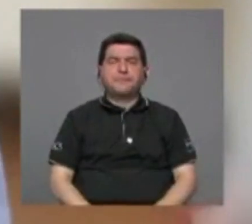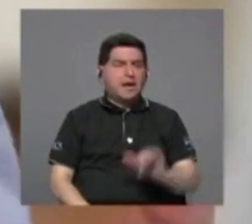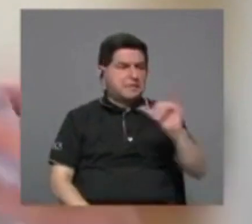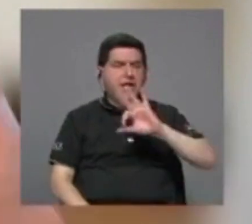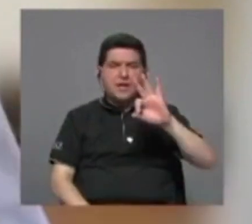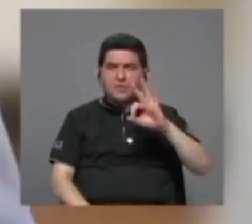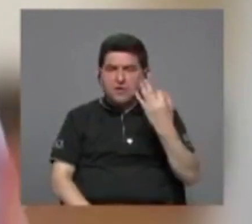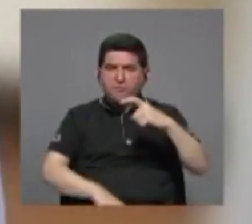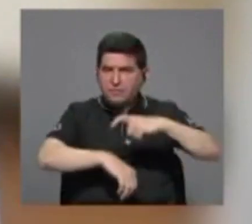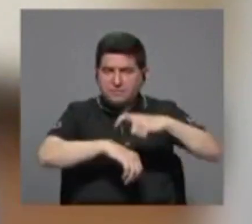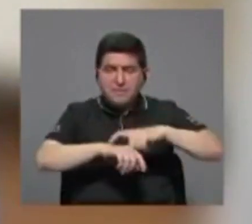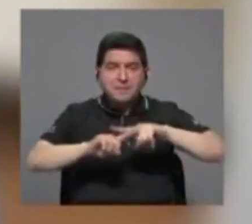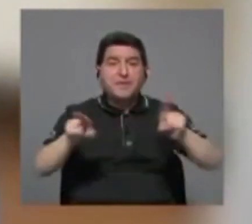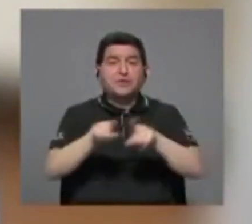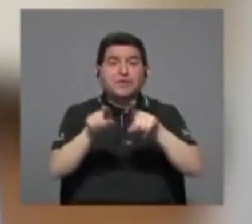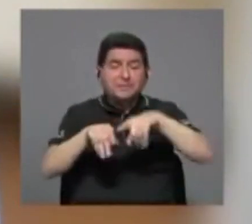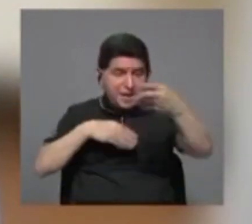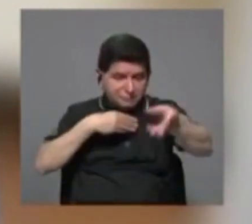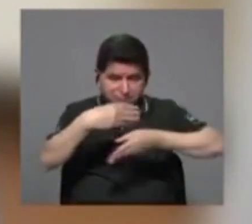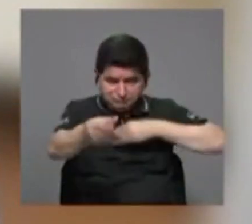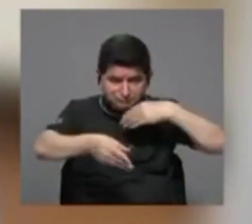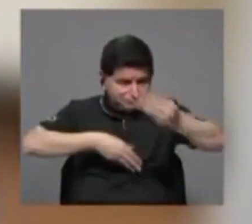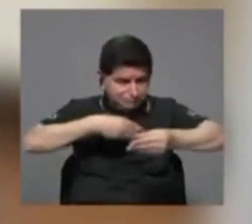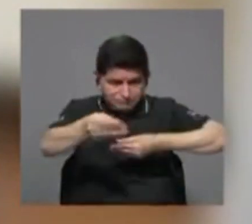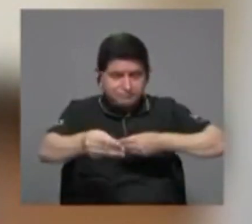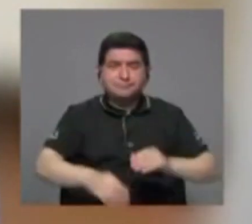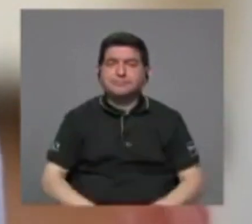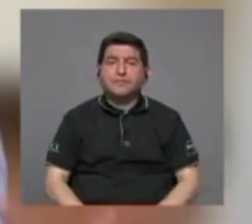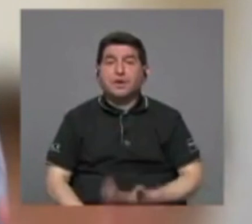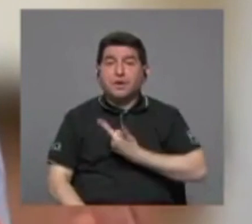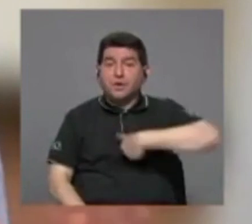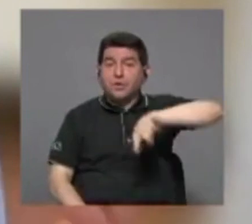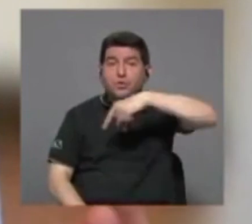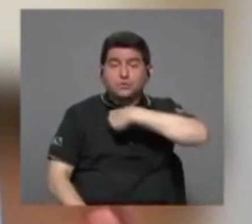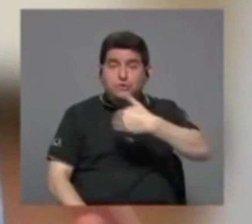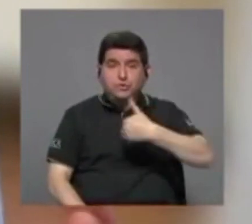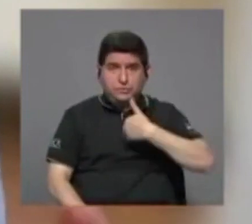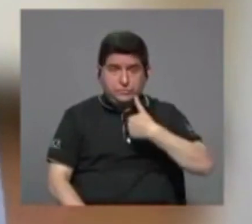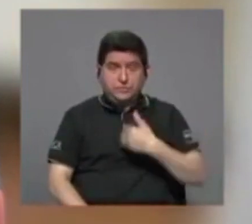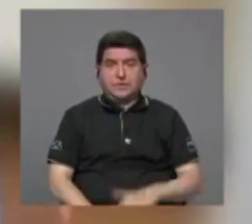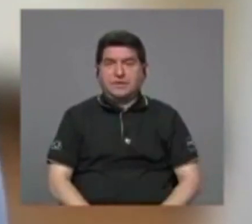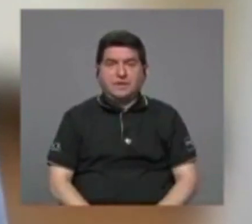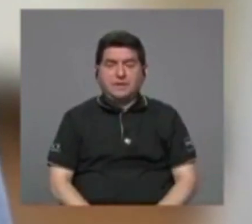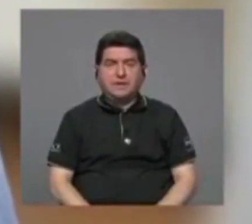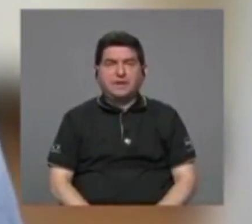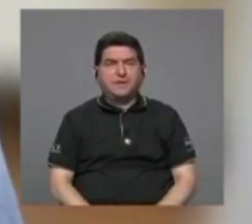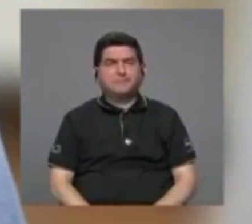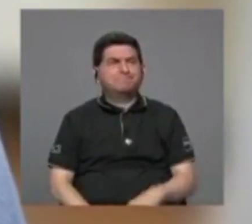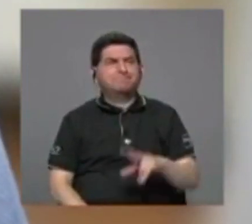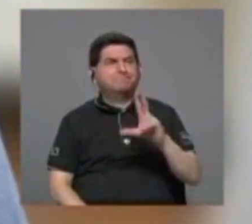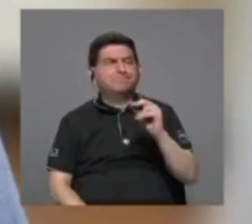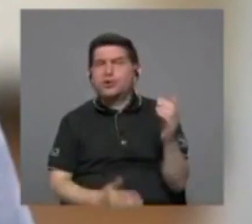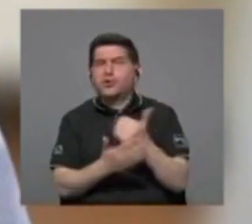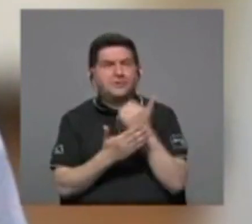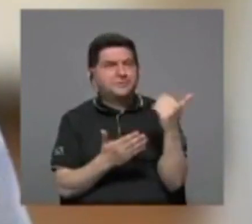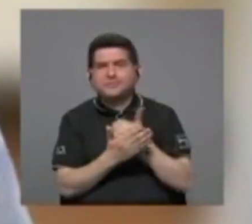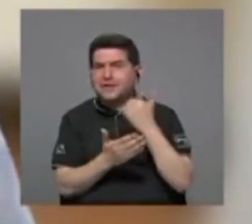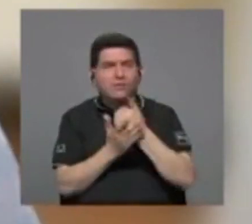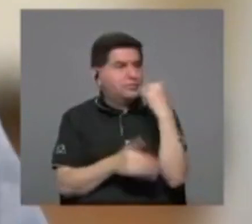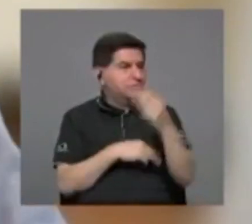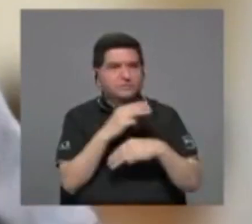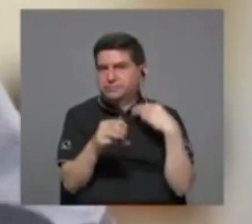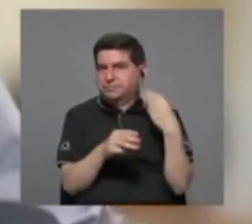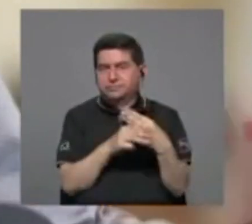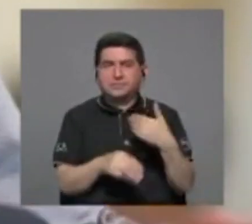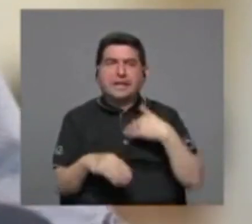simultáneamente, pero al mismo tiempo se retroalimenta, porque nosotros no tenemos los recursos del mundo para